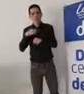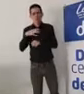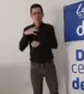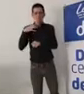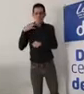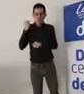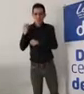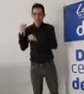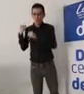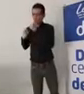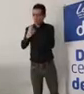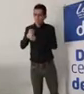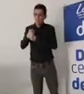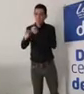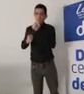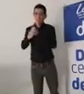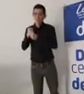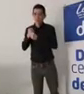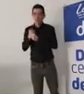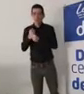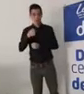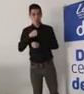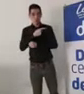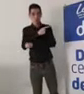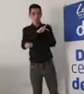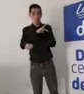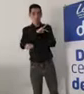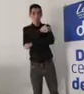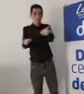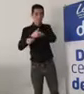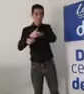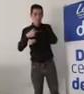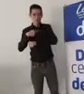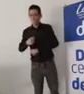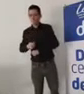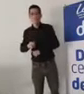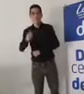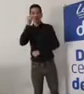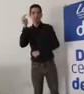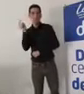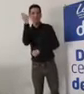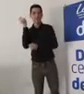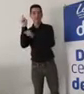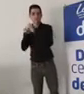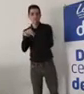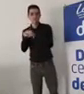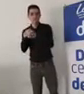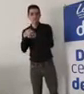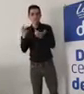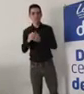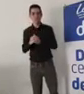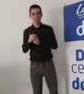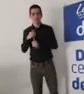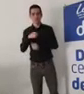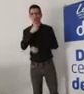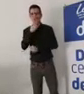la primera persona de mi familia que va a la universidad, y a una universidad pública además. No tengo un apellido poderoso, tengo